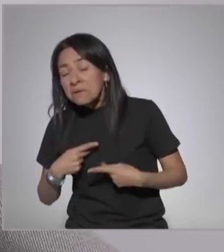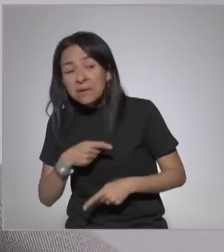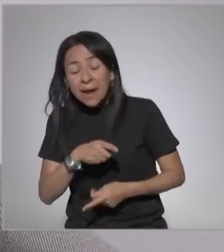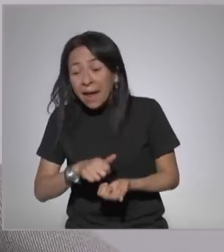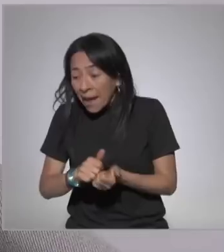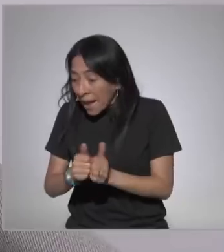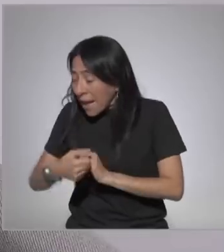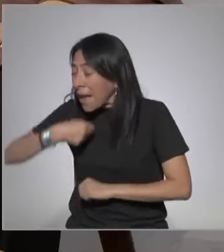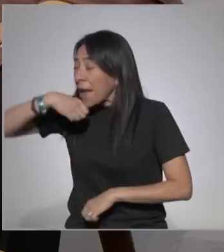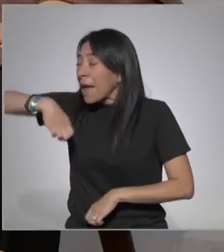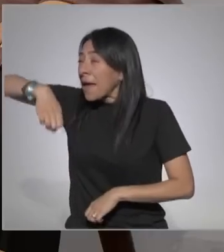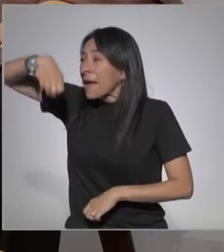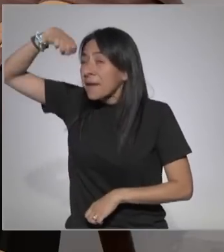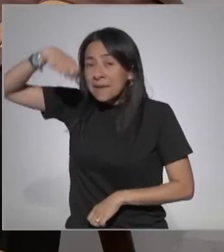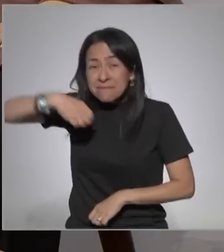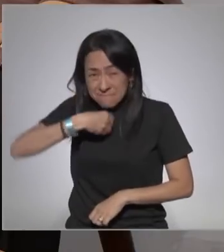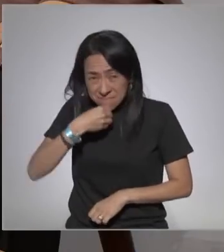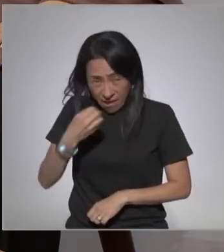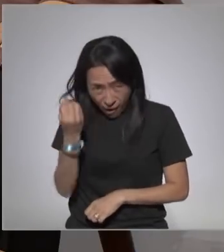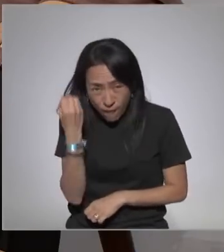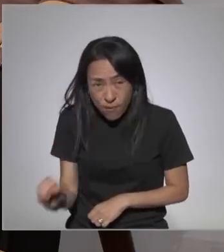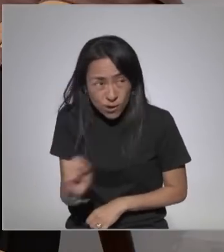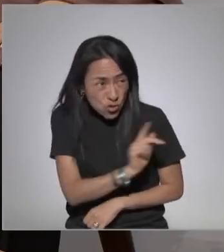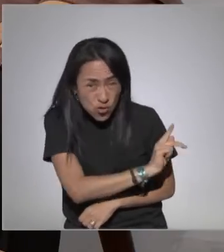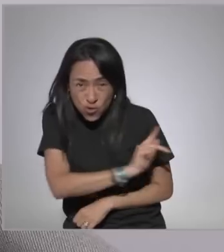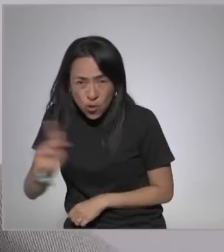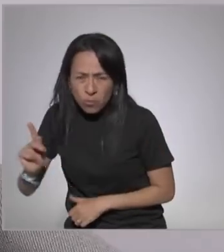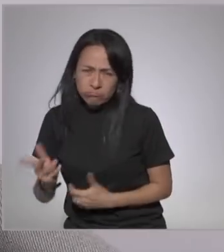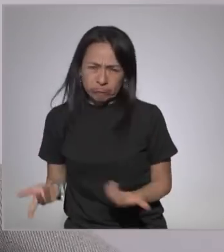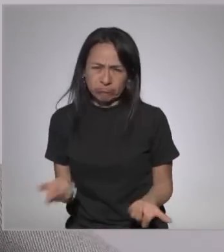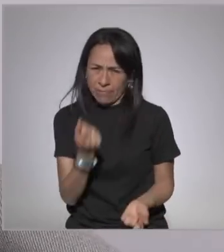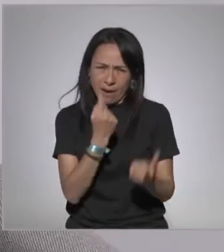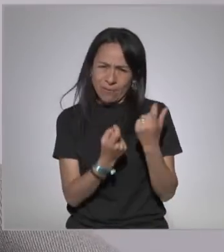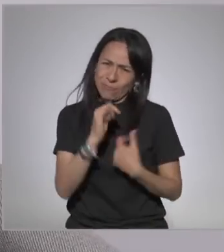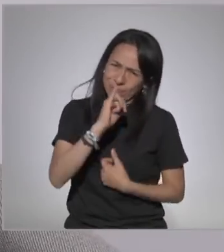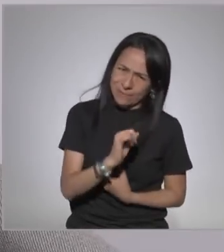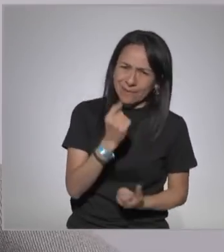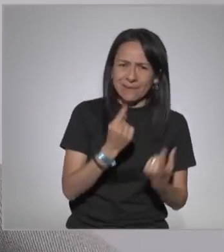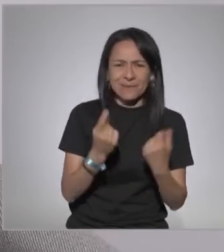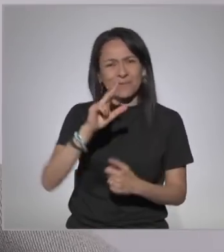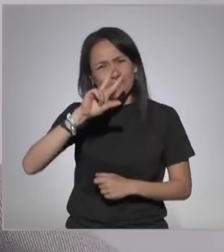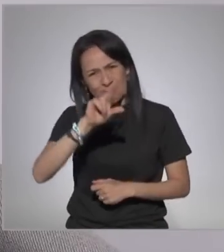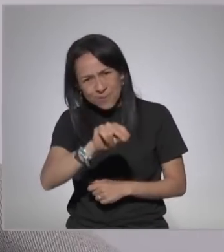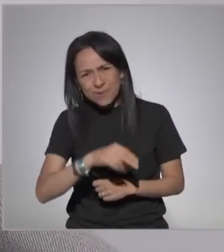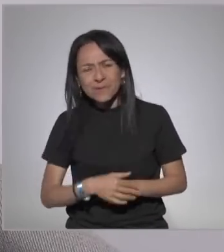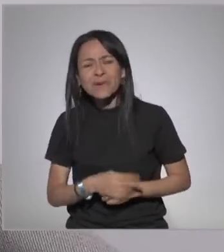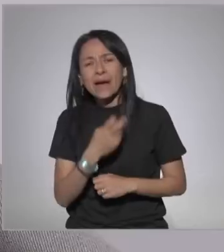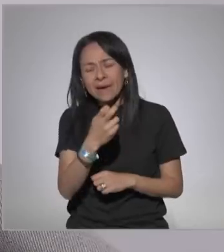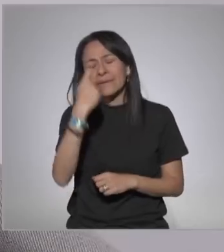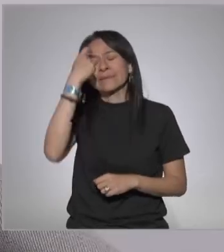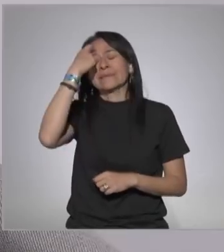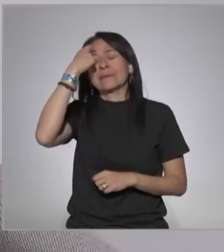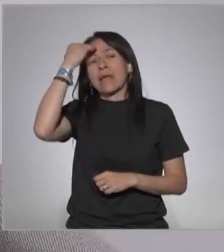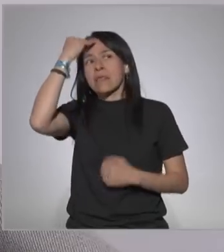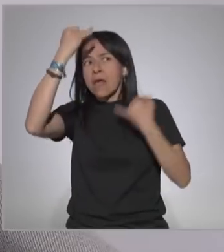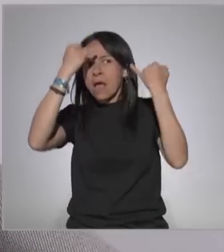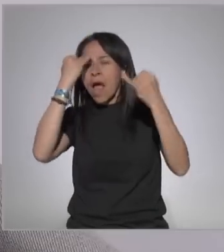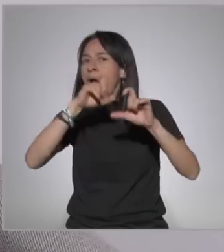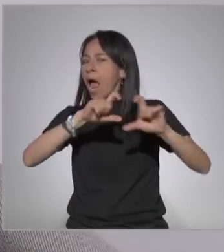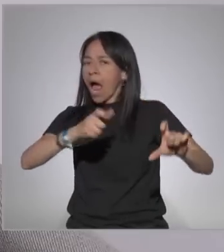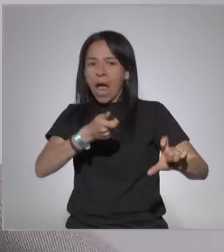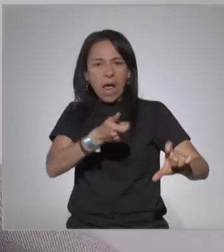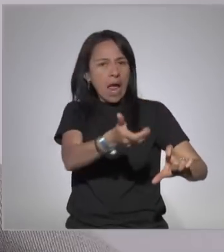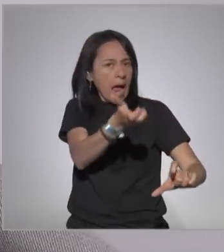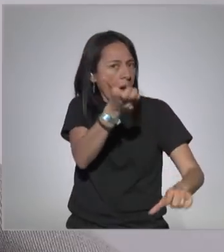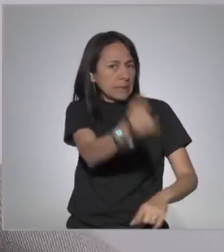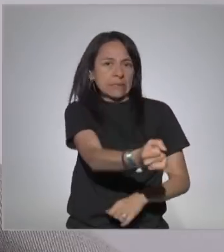viejos. Entonces, ahí es donde también nosotros vamos a tener que ir desmitificando y saber que la vida